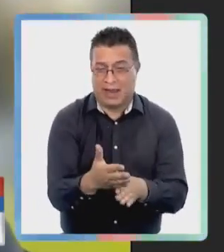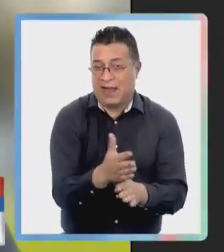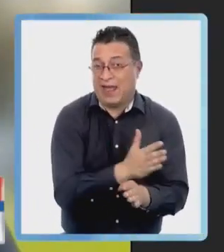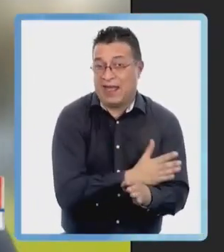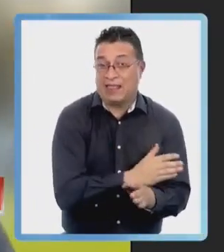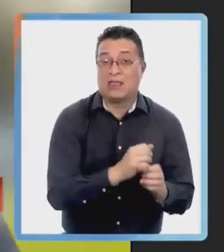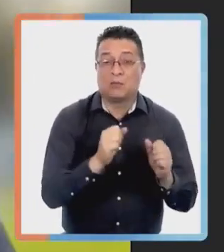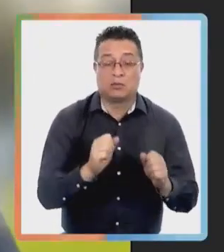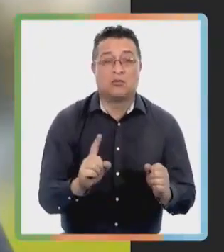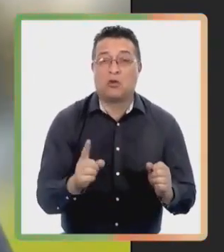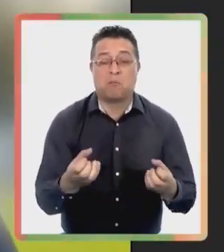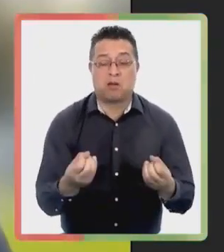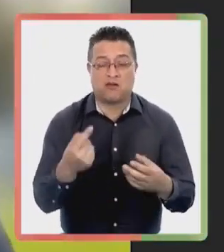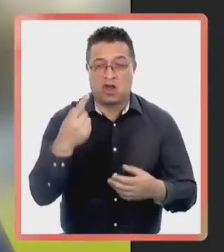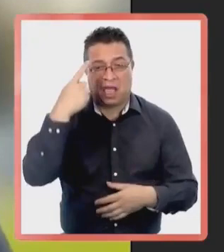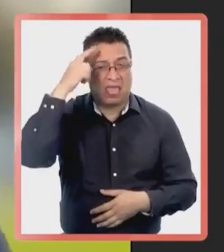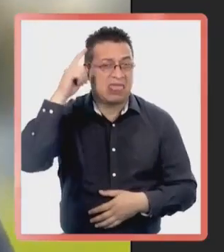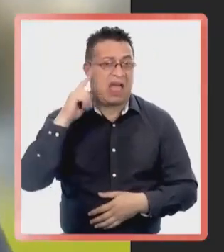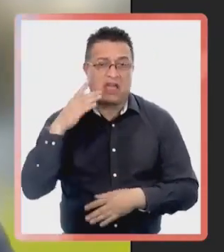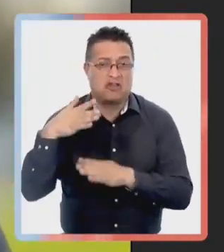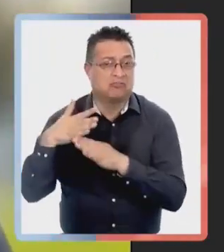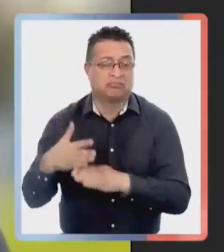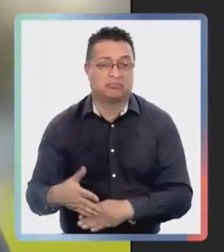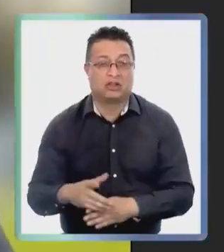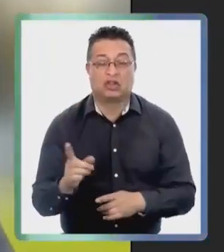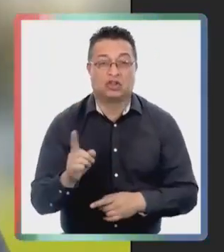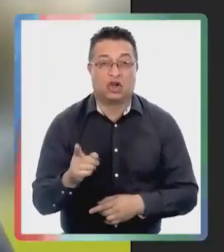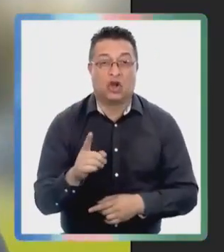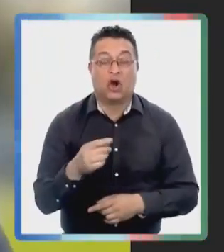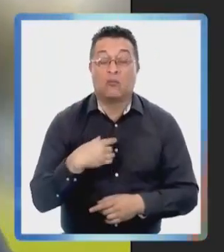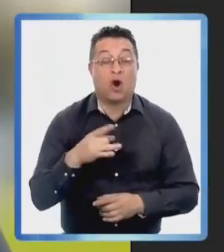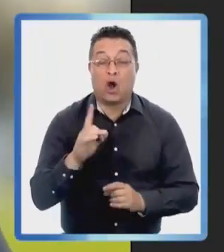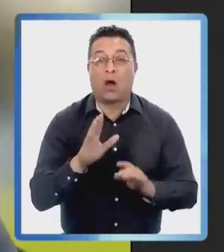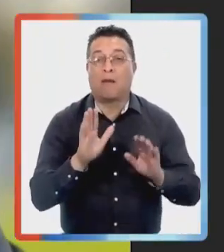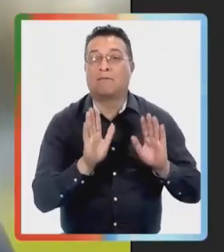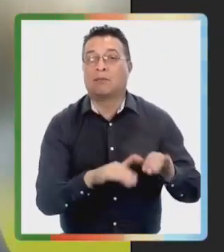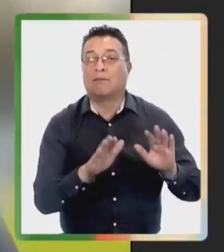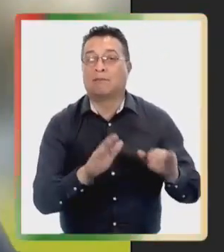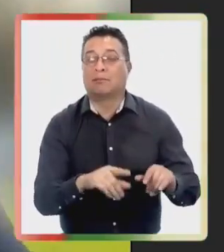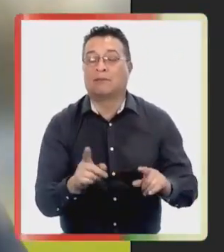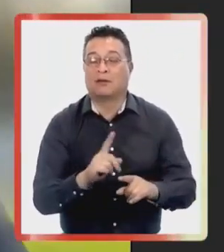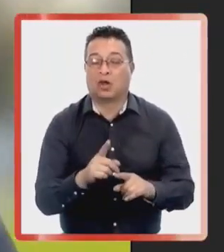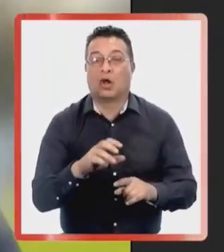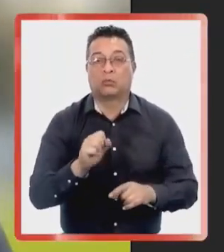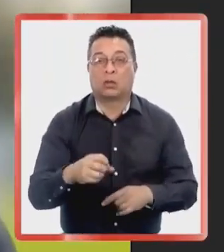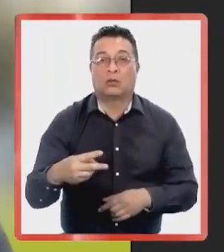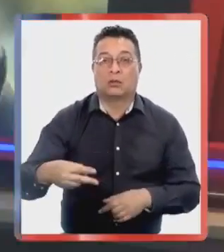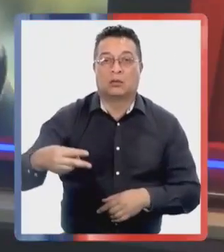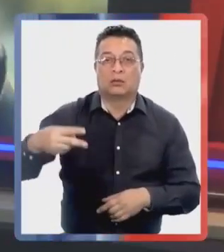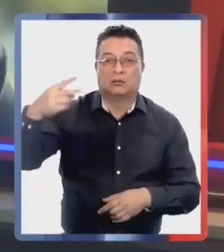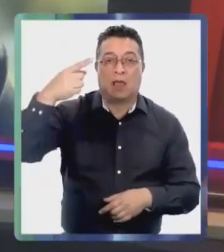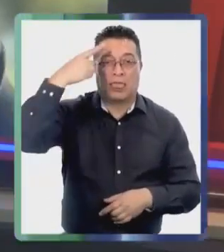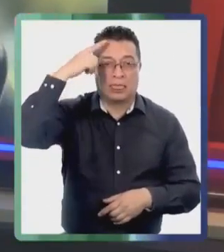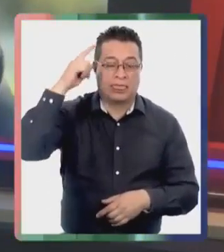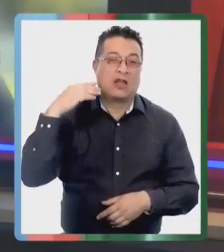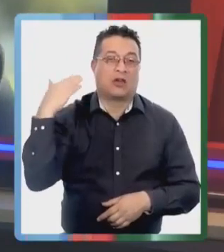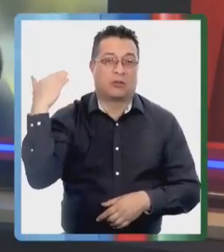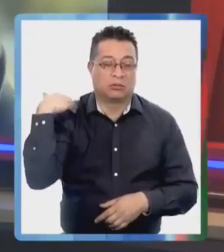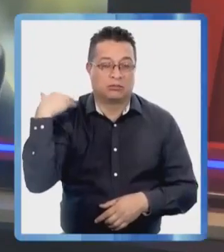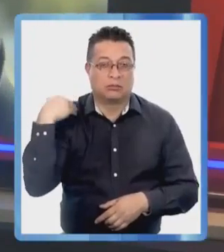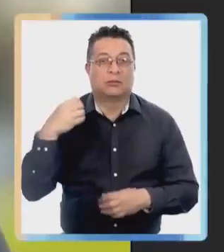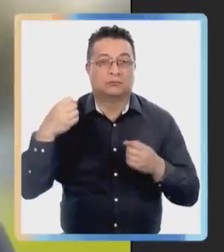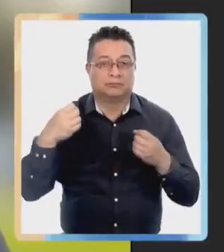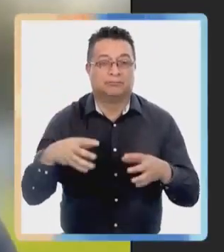tiempo, no provoca daños permanentes. Si es que uno no se trata el asma, los pacientes llegan a tener daño pulmonar,